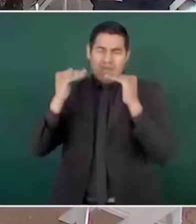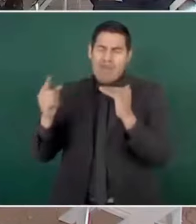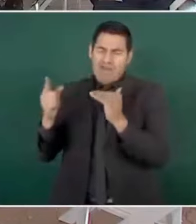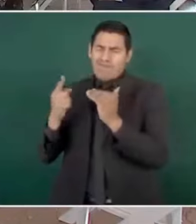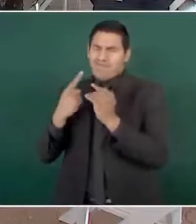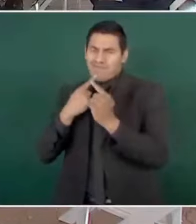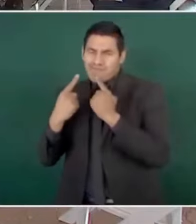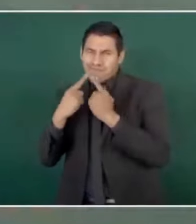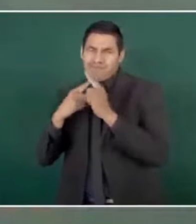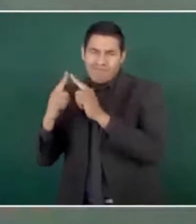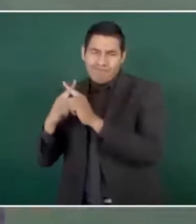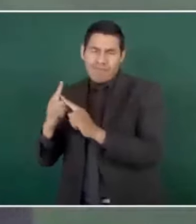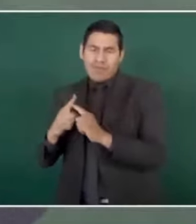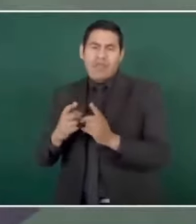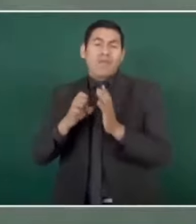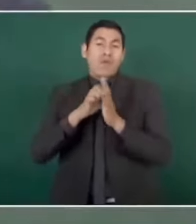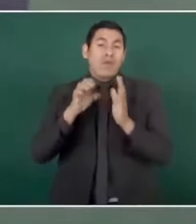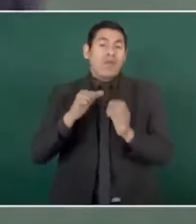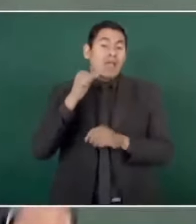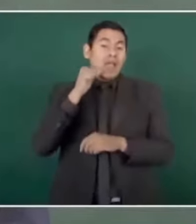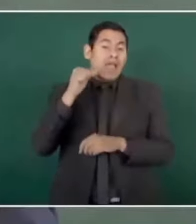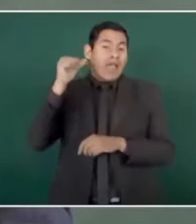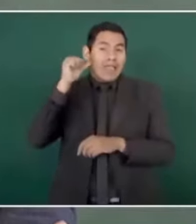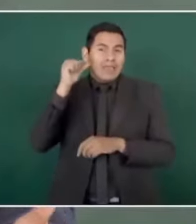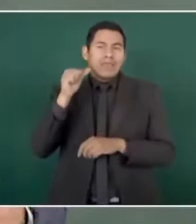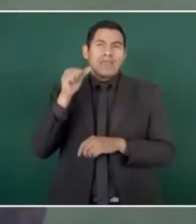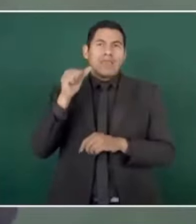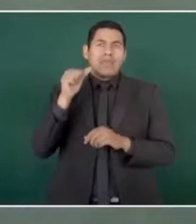encontradas. Lo de ayer es otra operación